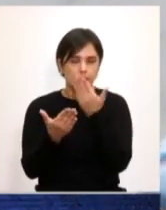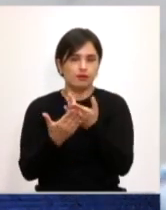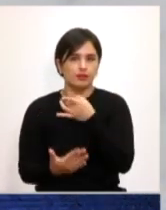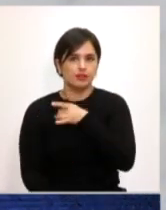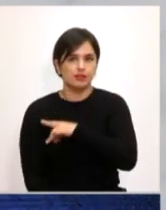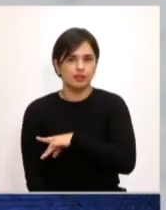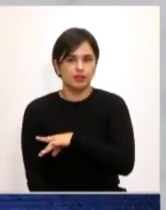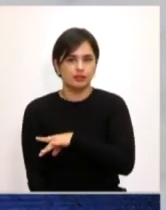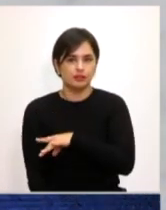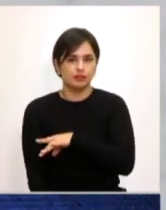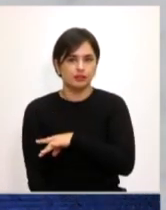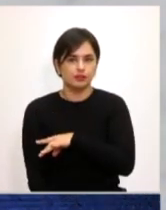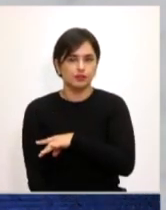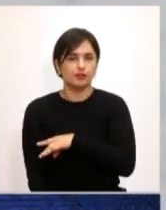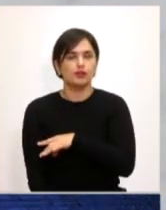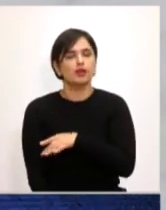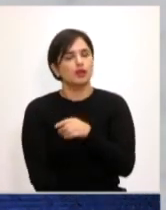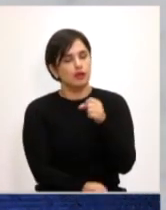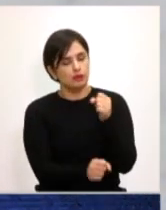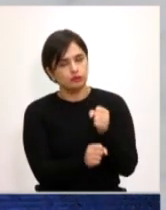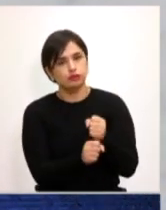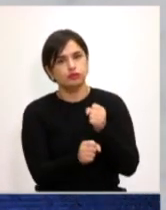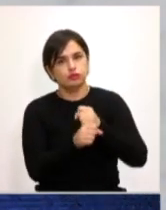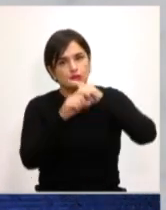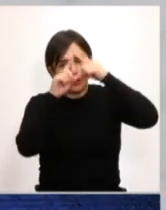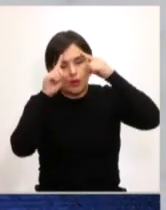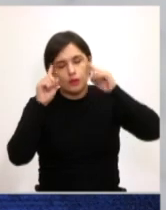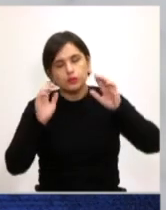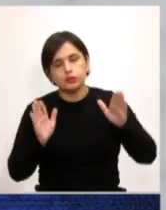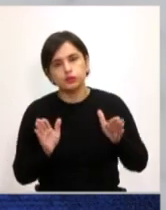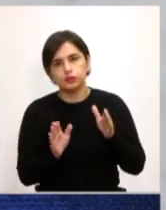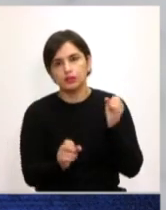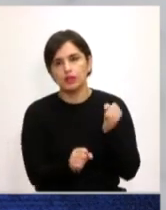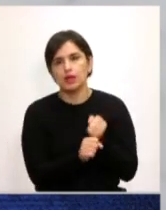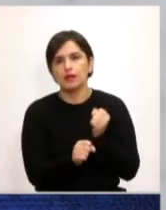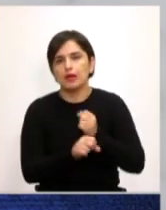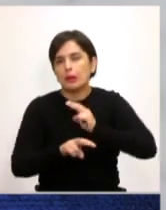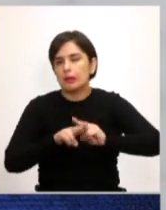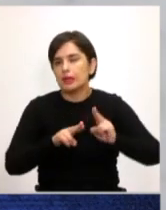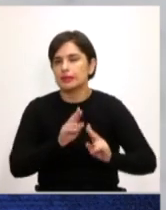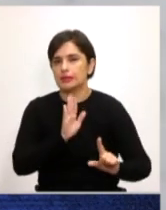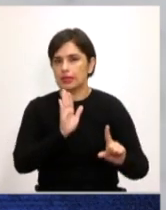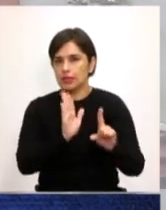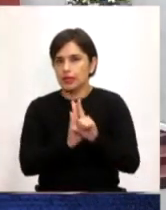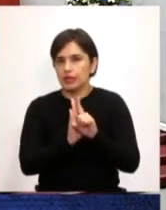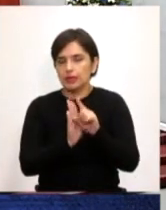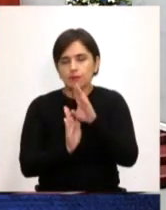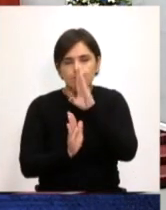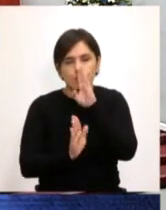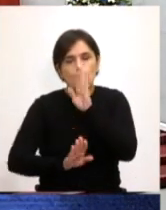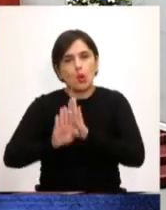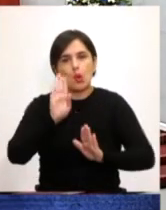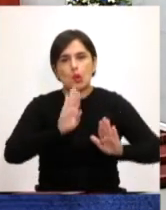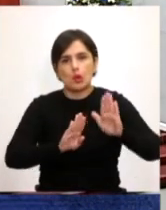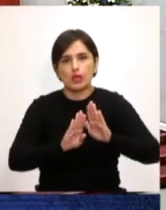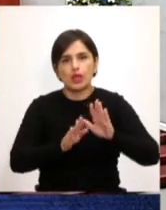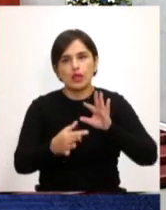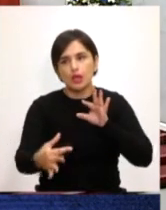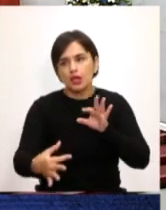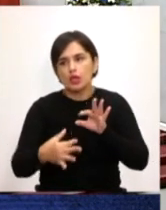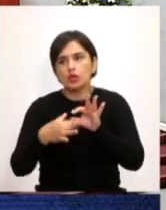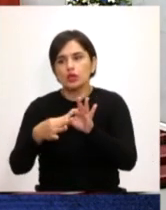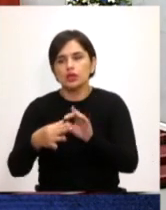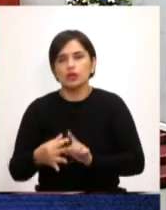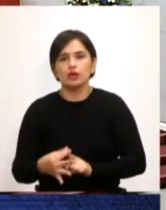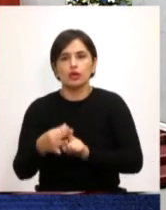chilenos. Hemos trabajado arduamente para legislar, con rigurosidad y en sintonía con las